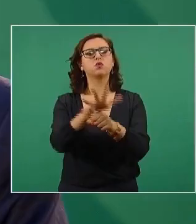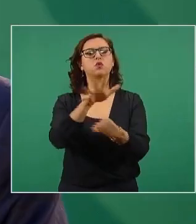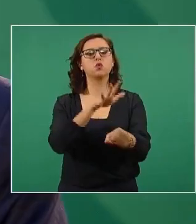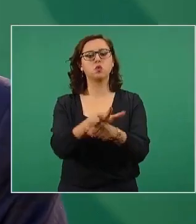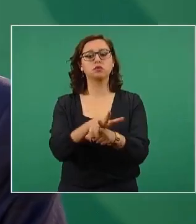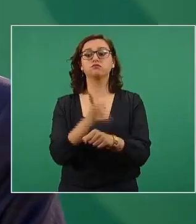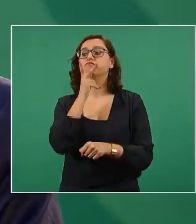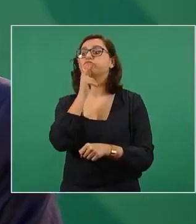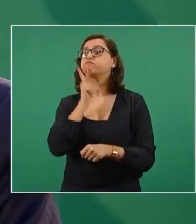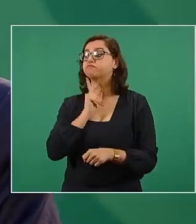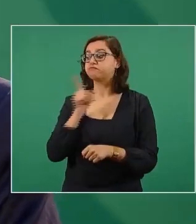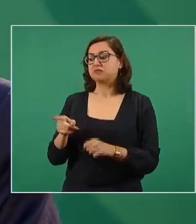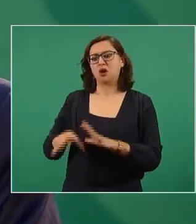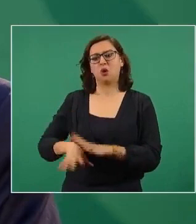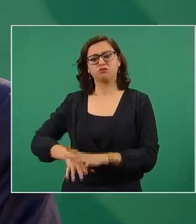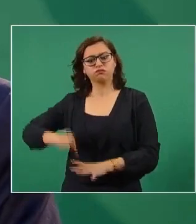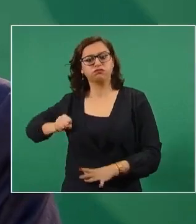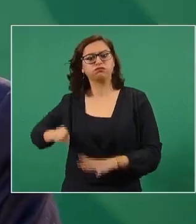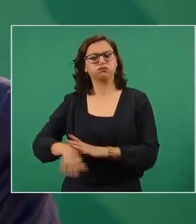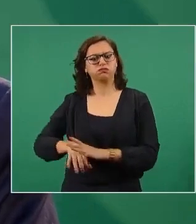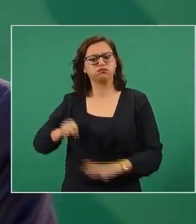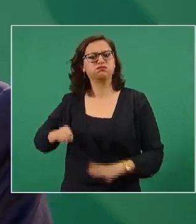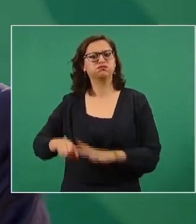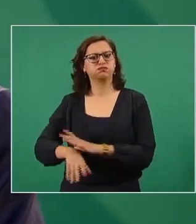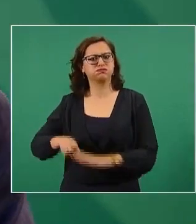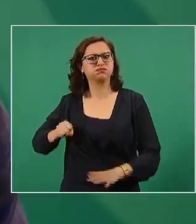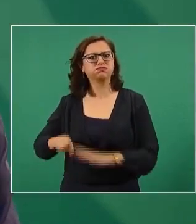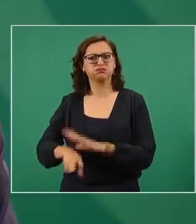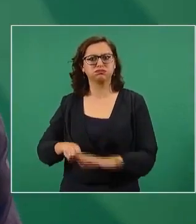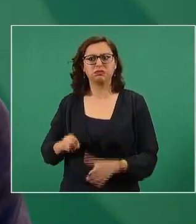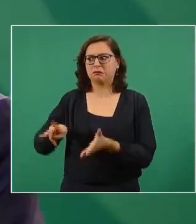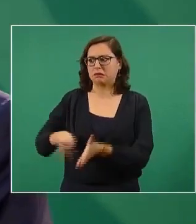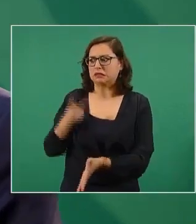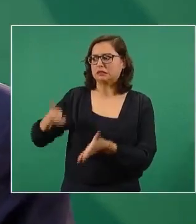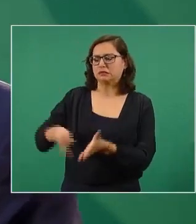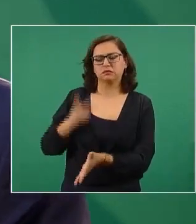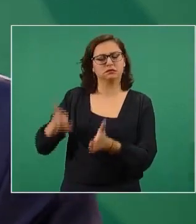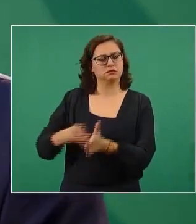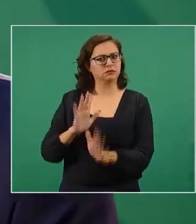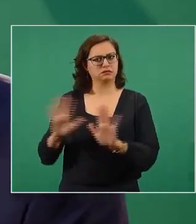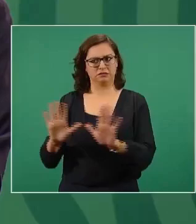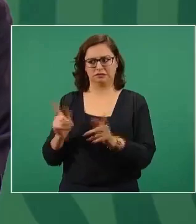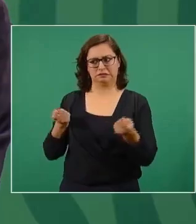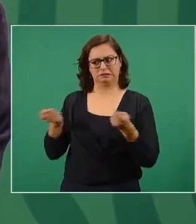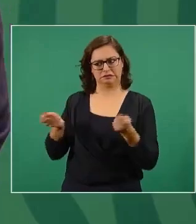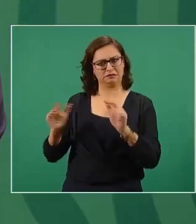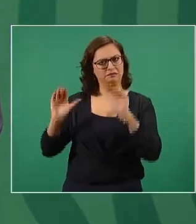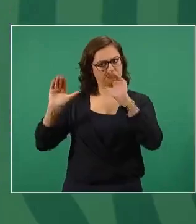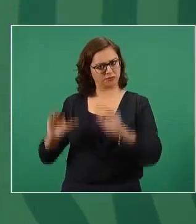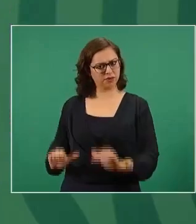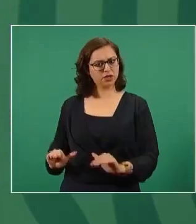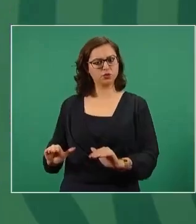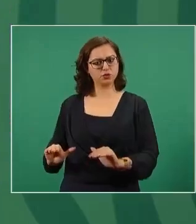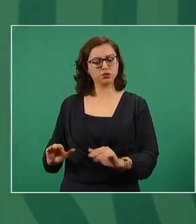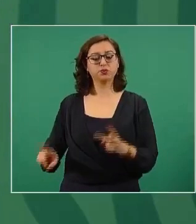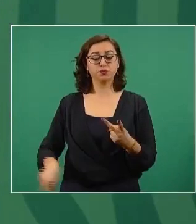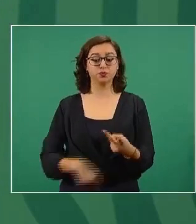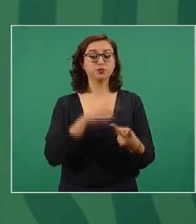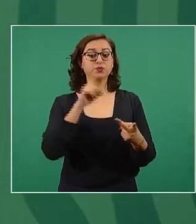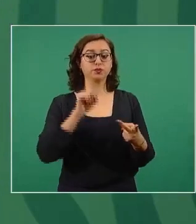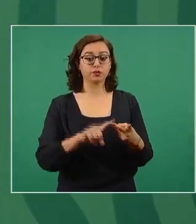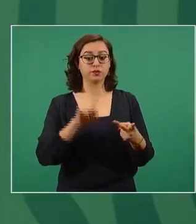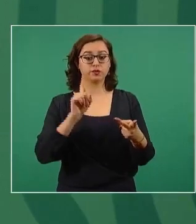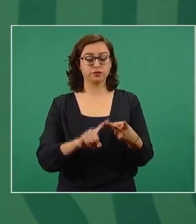fósiles también estamos modernizando nuestras